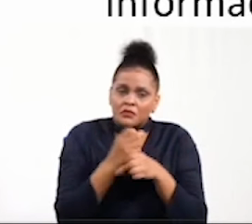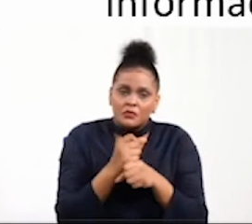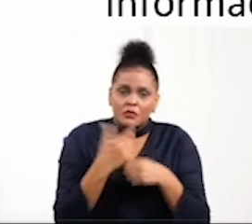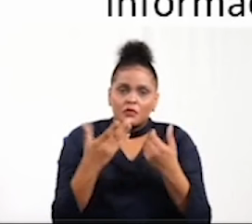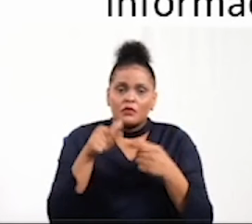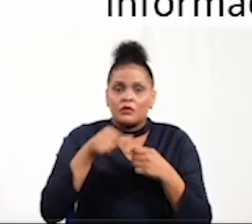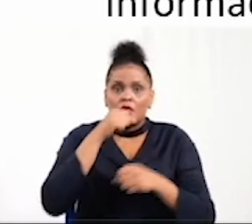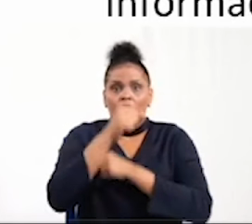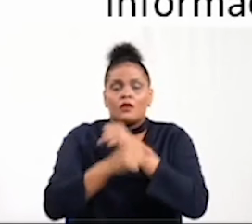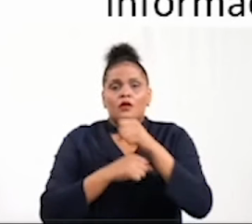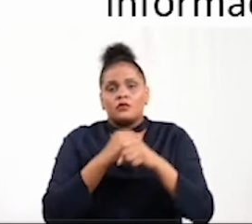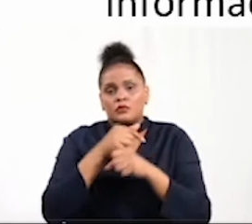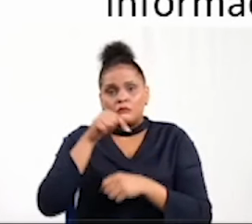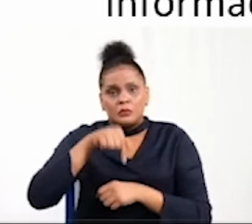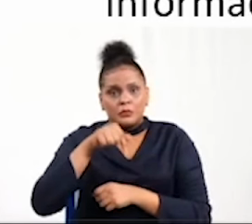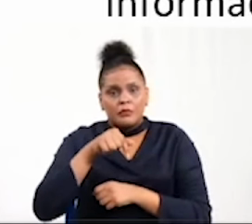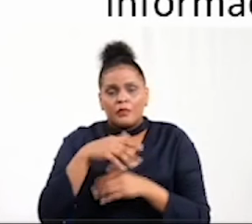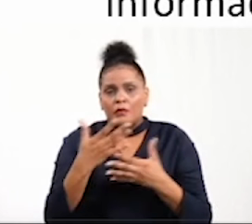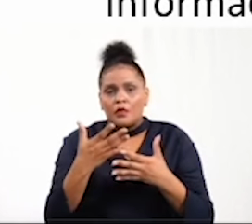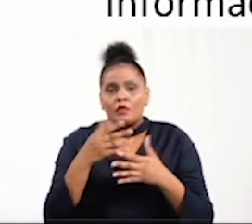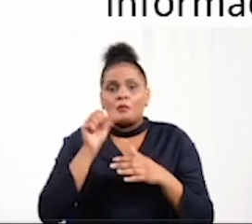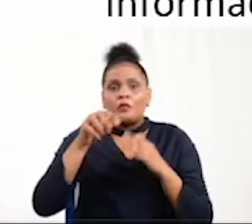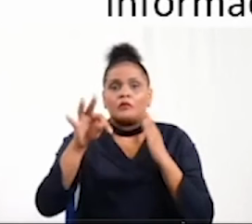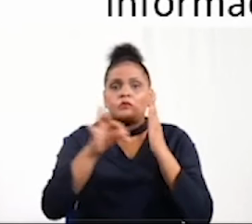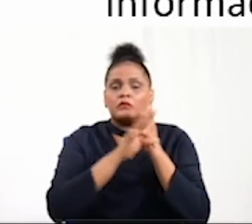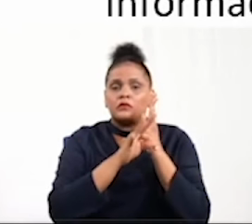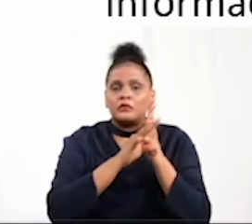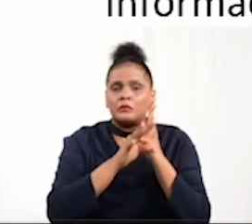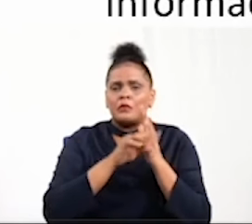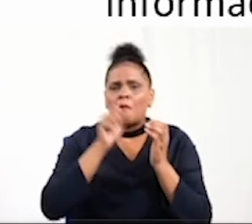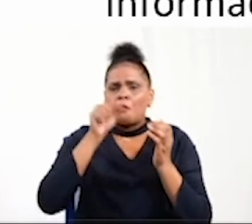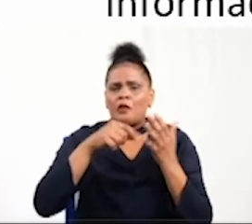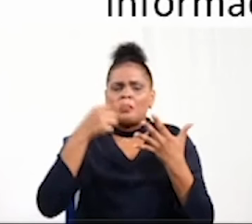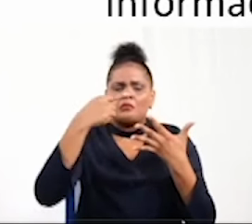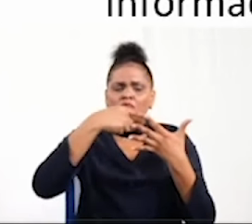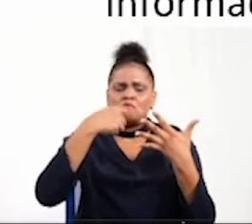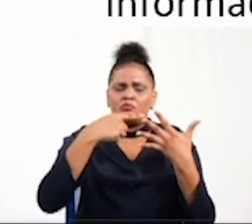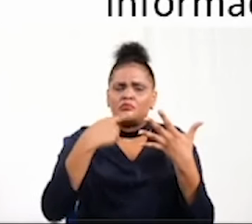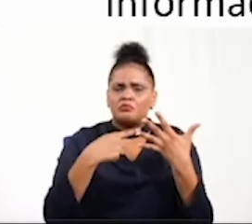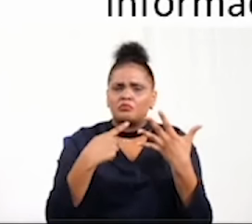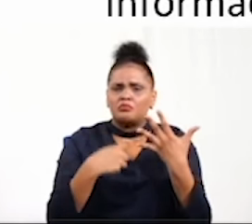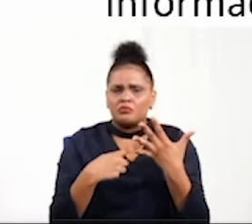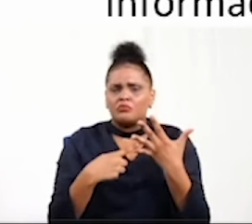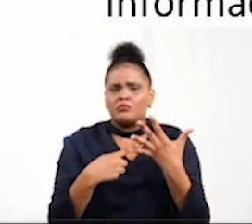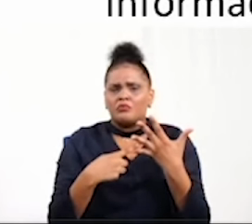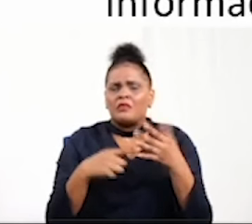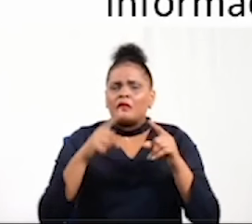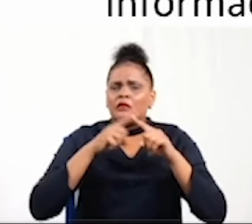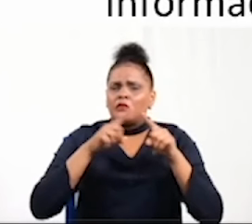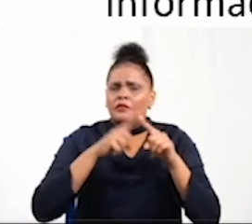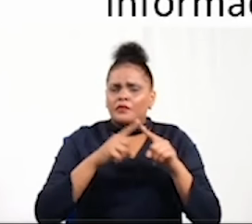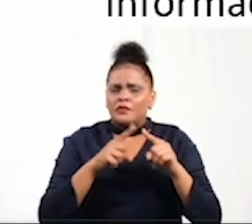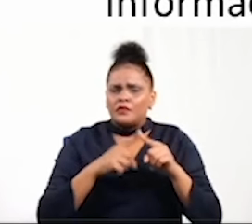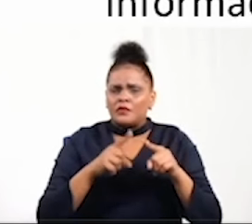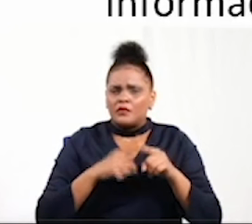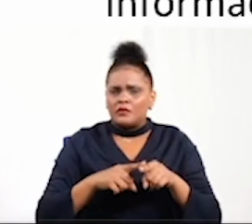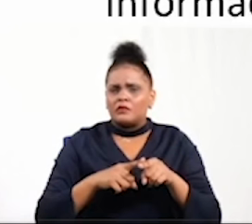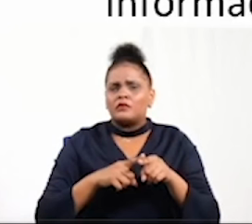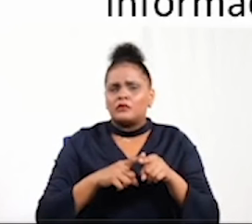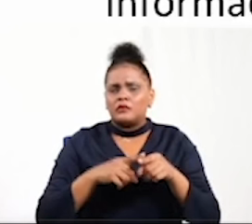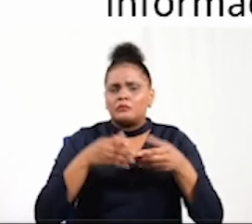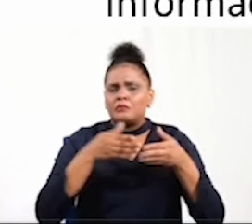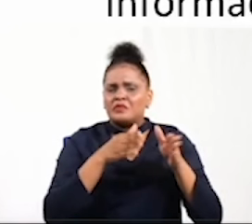este año hemos trabajado un proceso de asistencia técnica donde hemos ya ha venido sesiones de sensibilización con